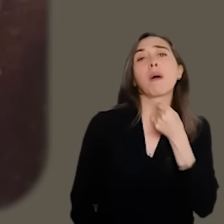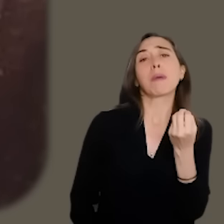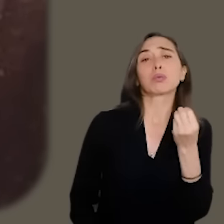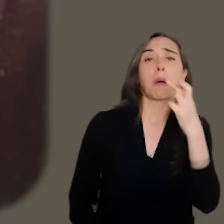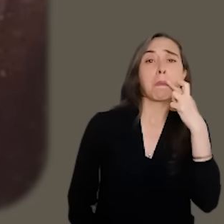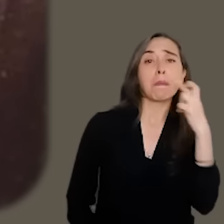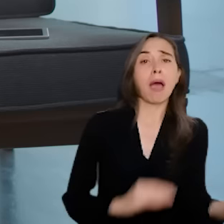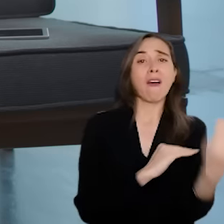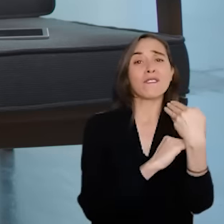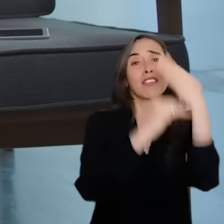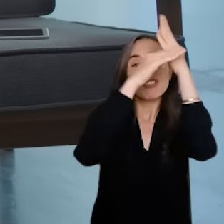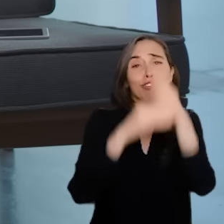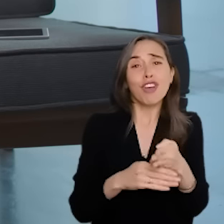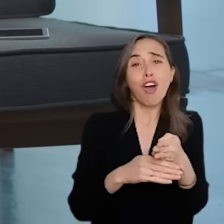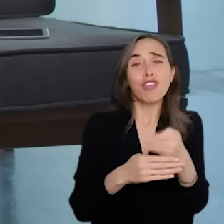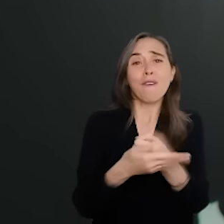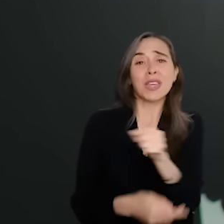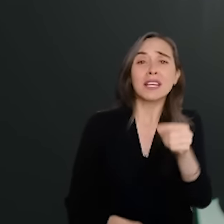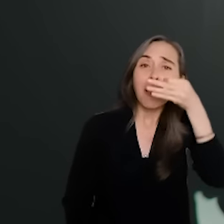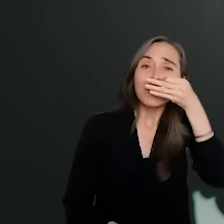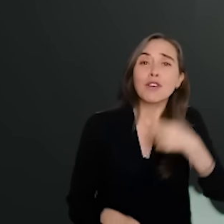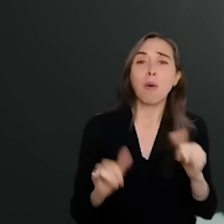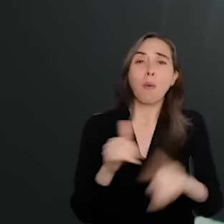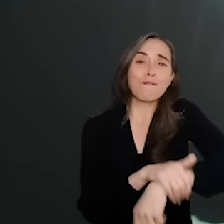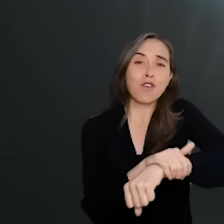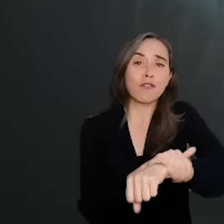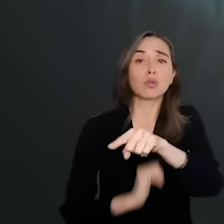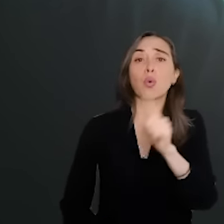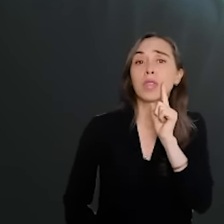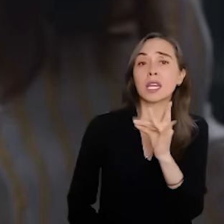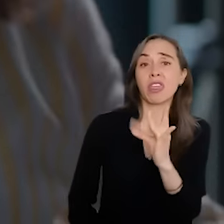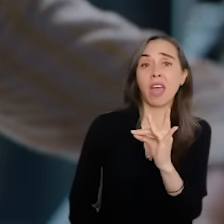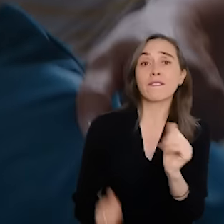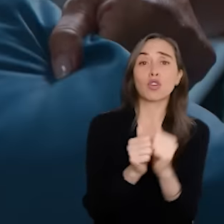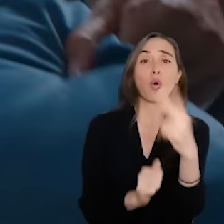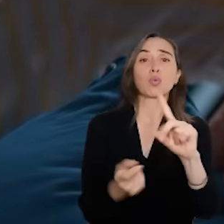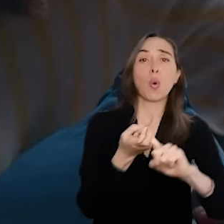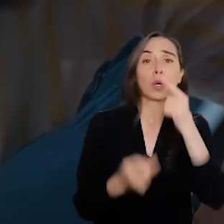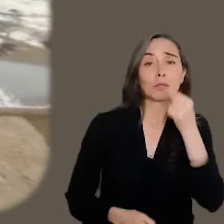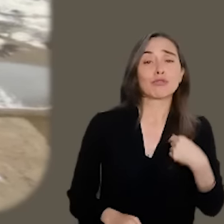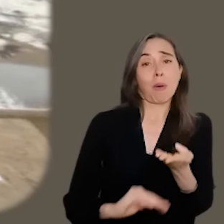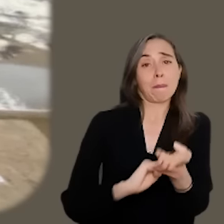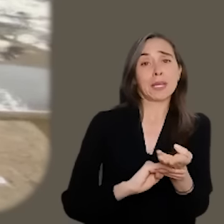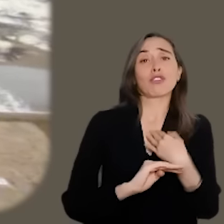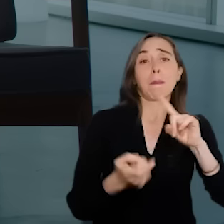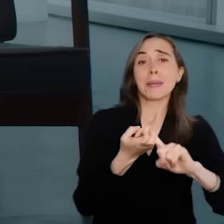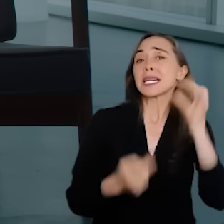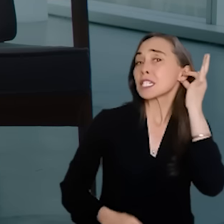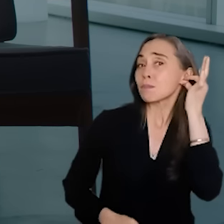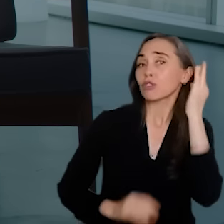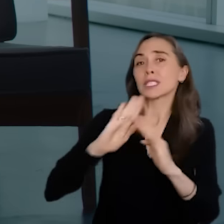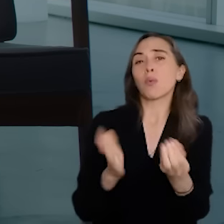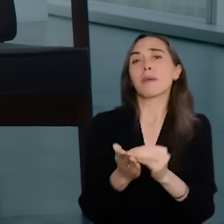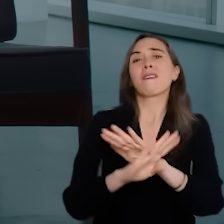Me encantaría que me fuera a ver jugar fútbol todos los fines de semana. Una deuda con tu marido. Le pediría que se